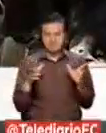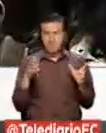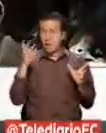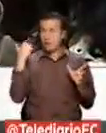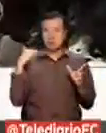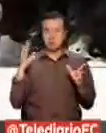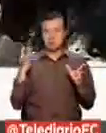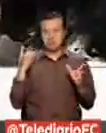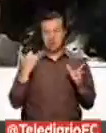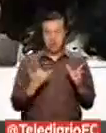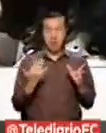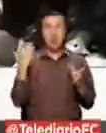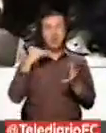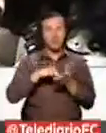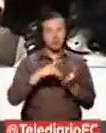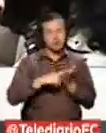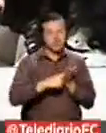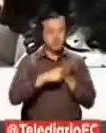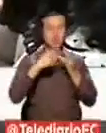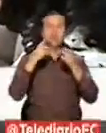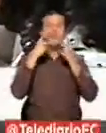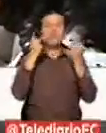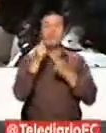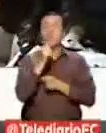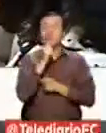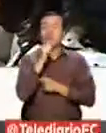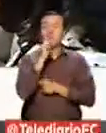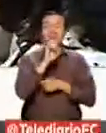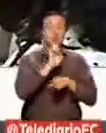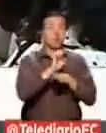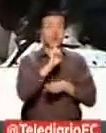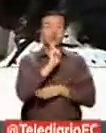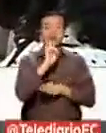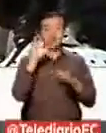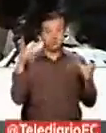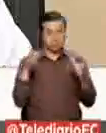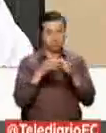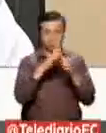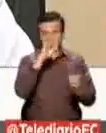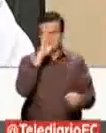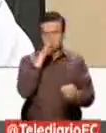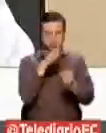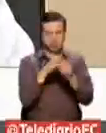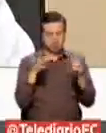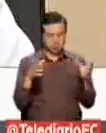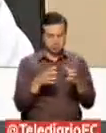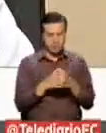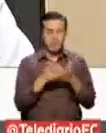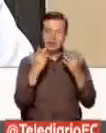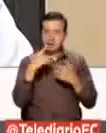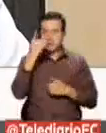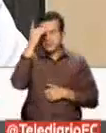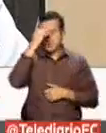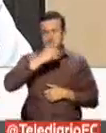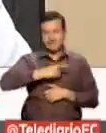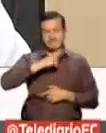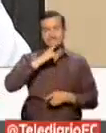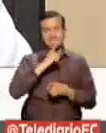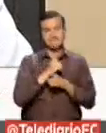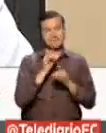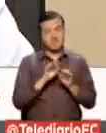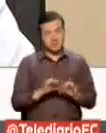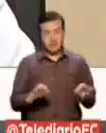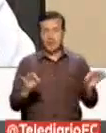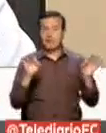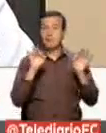que une a los sectores público y privado de Ecuador y Estados Unidos en un solo objetivo. Hay la decisión porque se ha reconocido la importancia